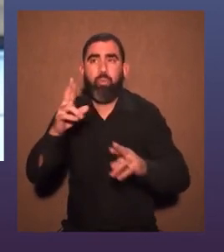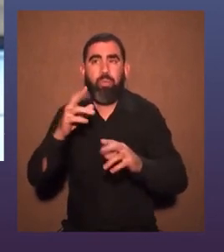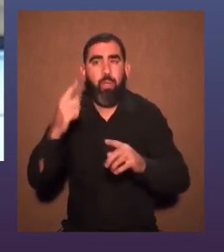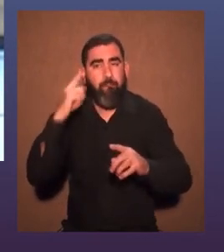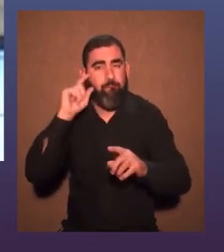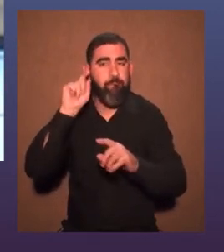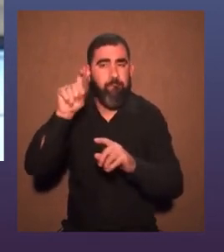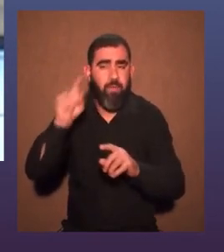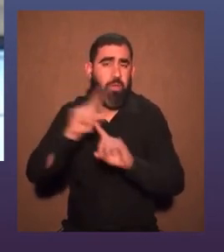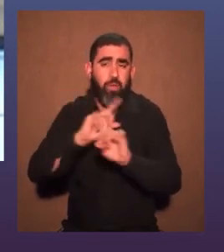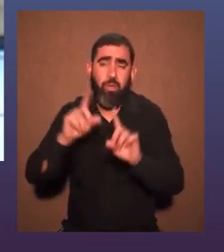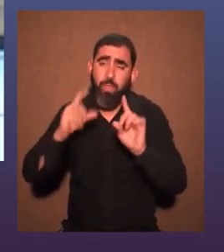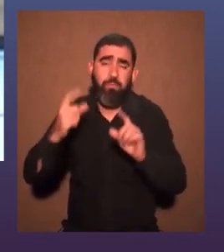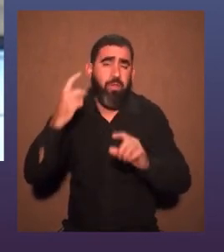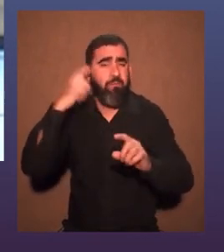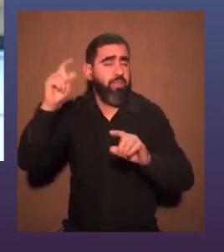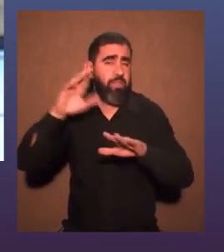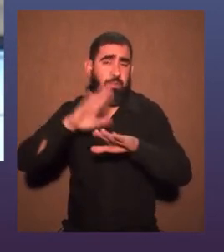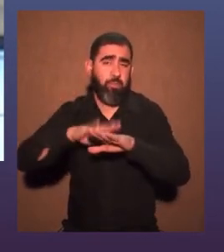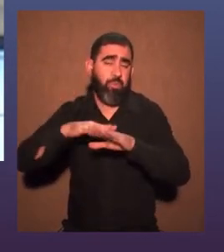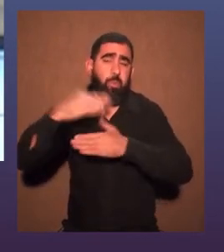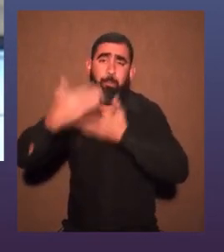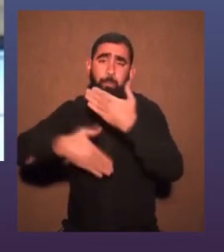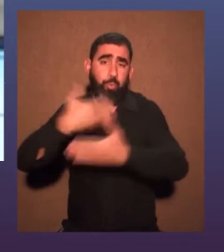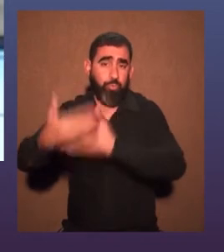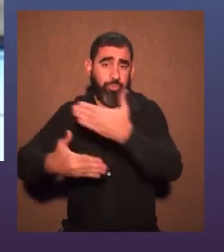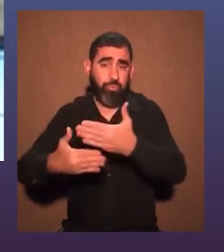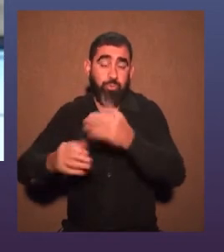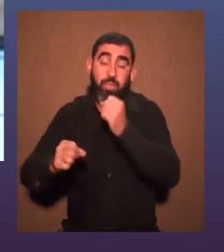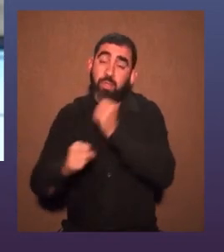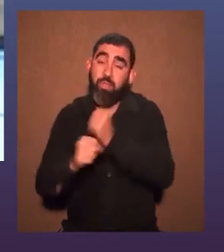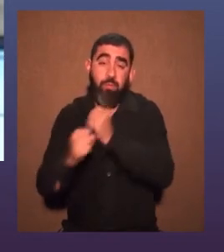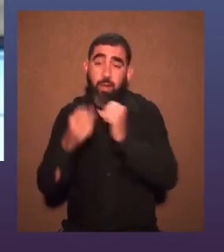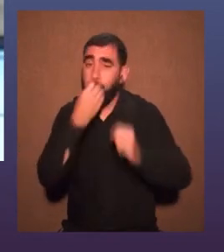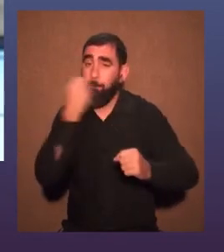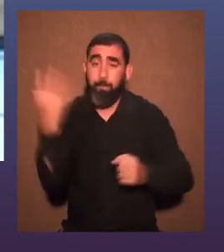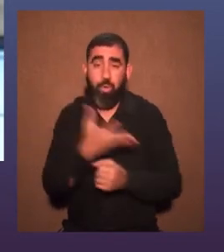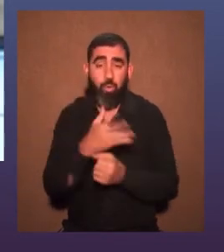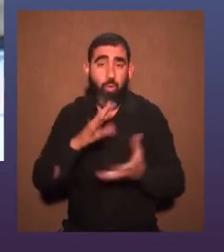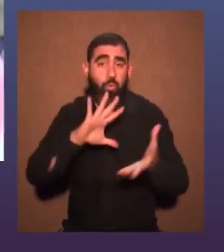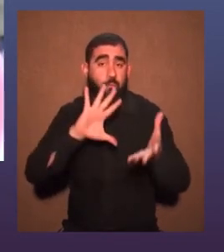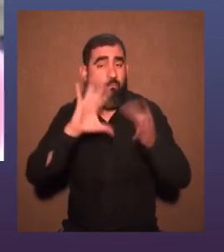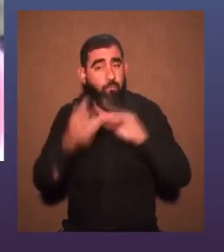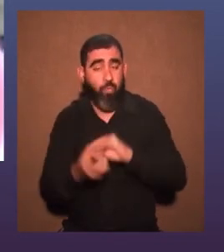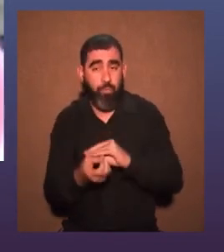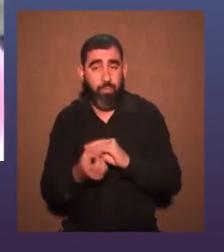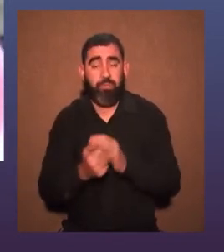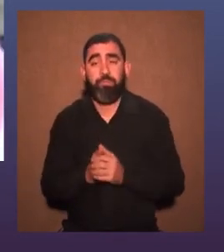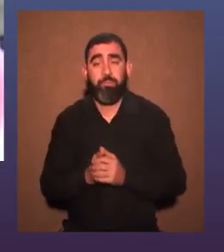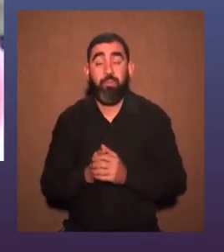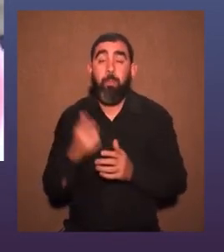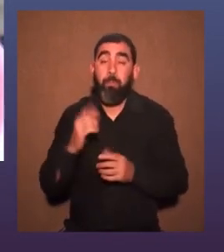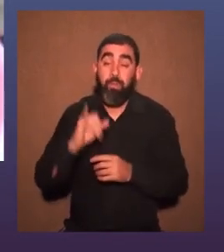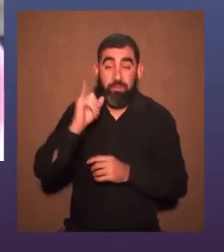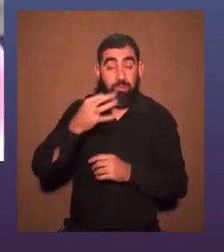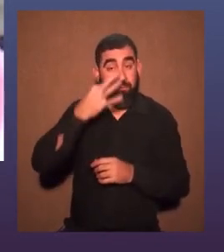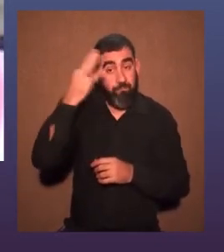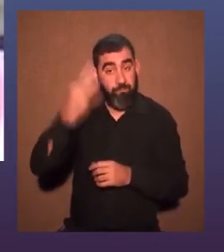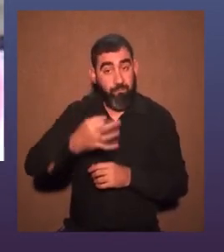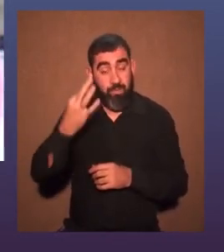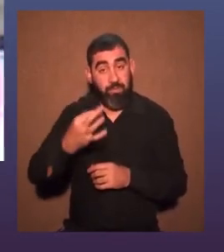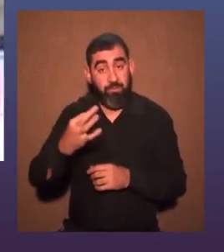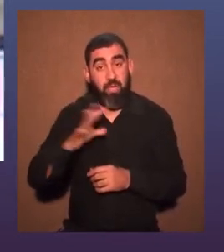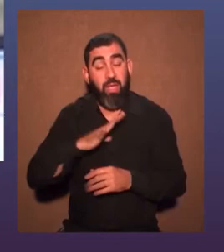uno tiene que ser genuino, me parece, en un proceso, ir trabajando de la mejor manera, enamorado del proceso. Pero sí, es verdad